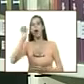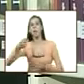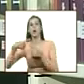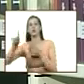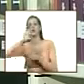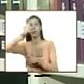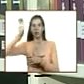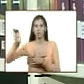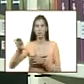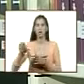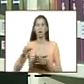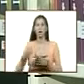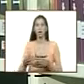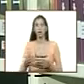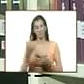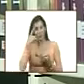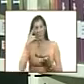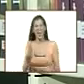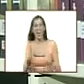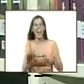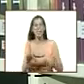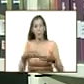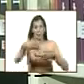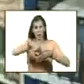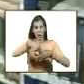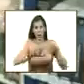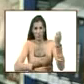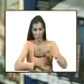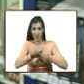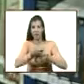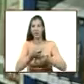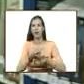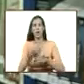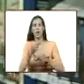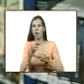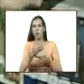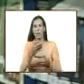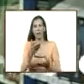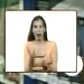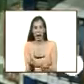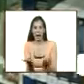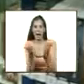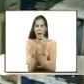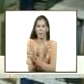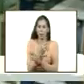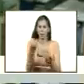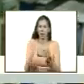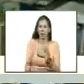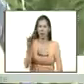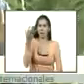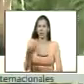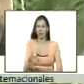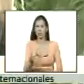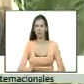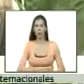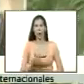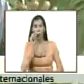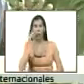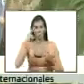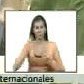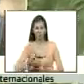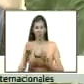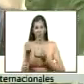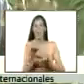tema de la renta petrolera que viene ingresando al país no se altere pues ese equilibrio del mercado cambiario para este analista es